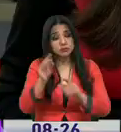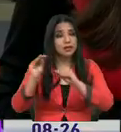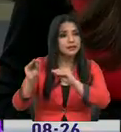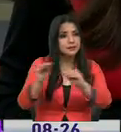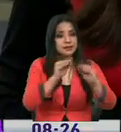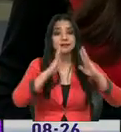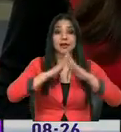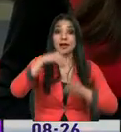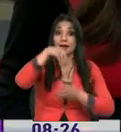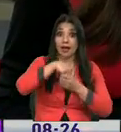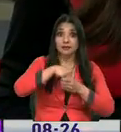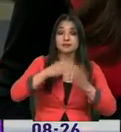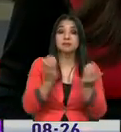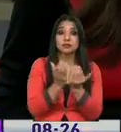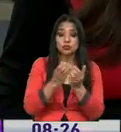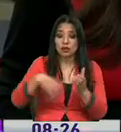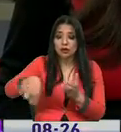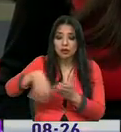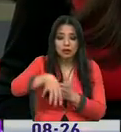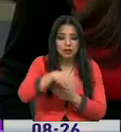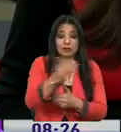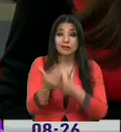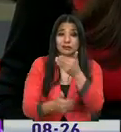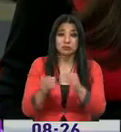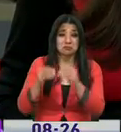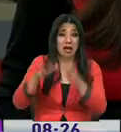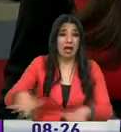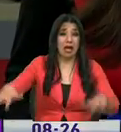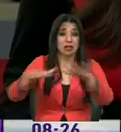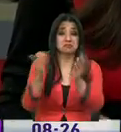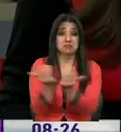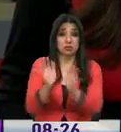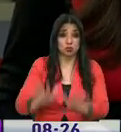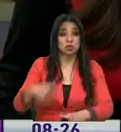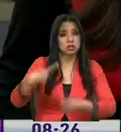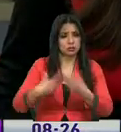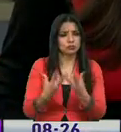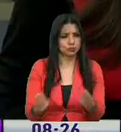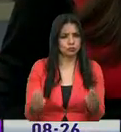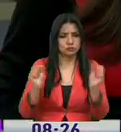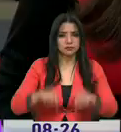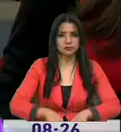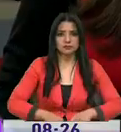hogares para así evitar nuevas crisis de acumulación de desechos en el distrito metropolitano.